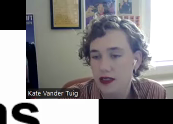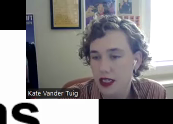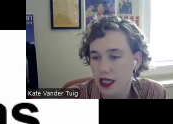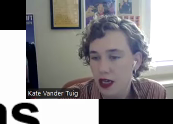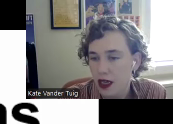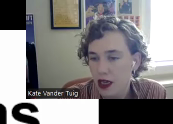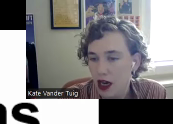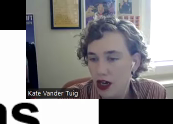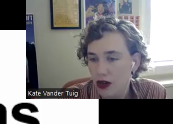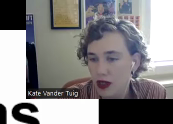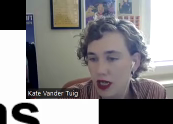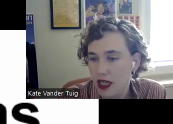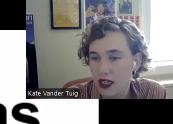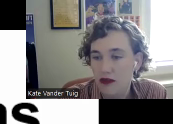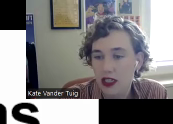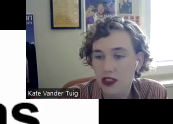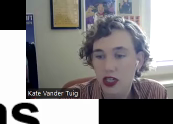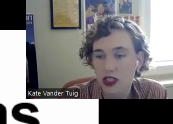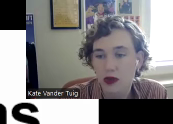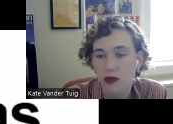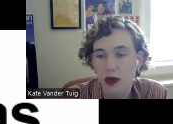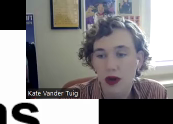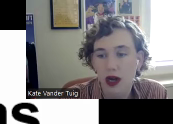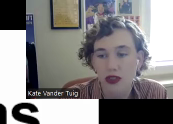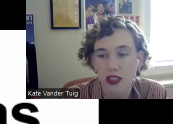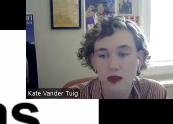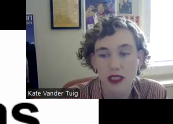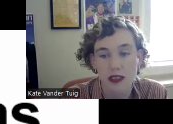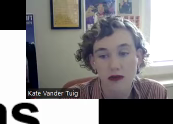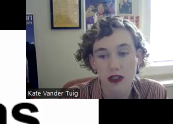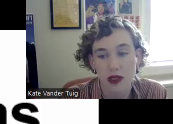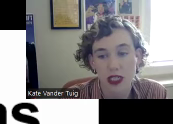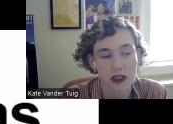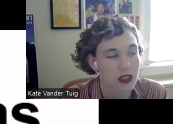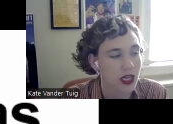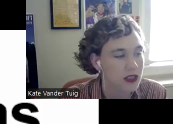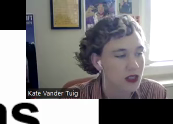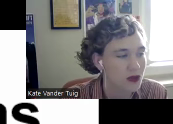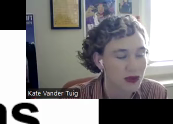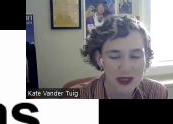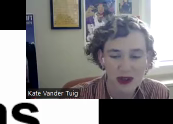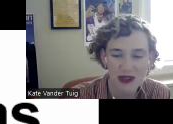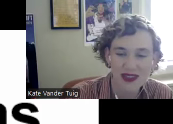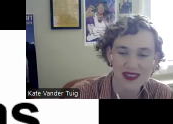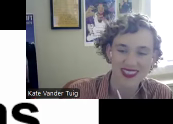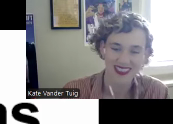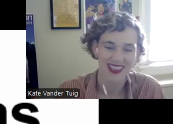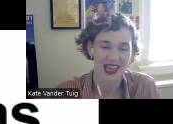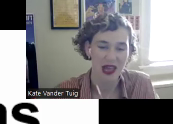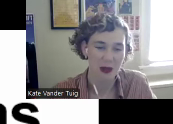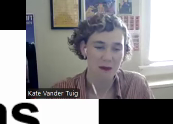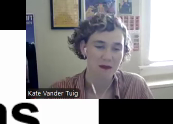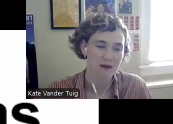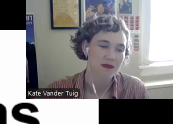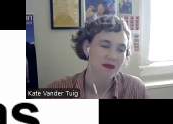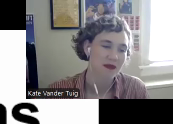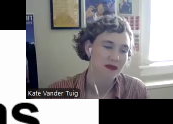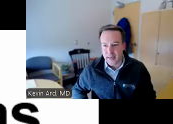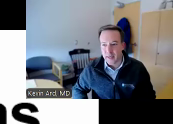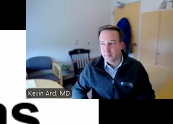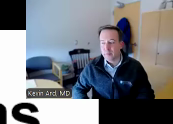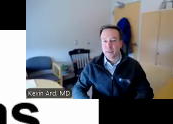de medicina familiar el que tuviera esta conversación y prescribiera este tratamiento. Y otra pregunta